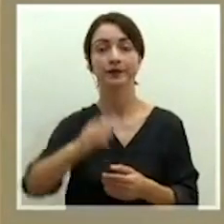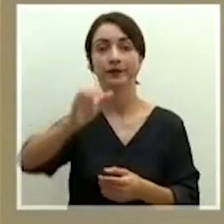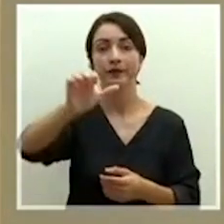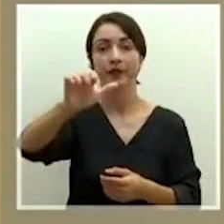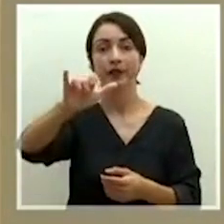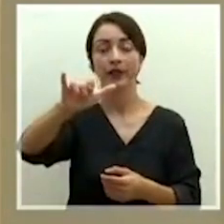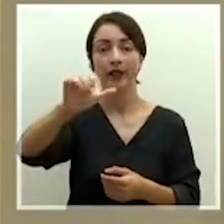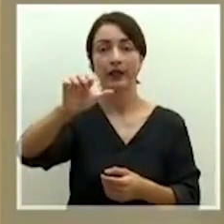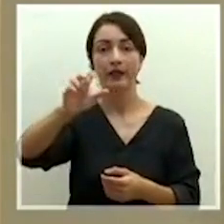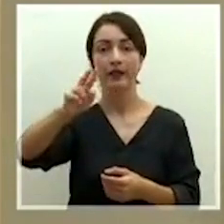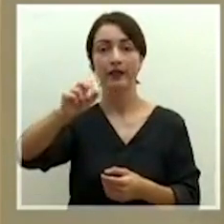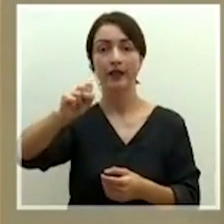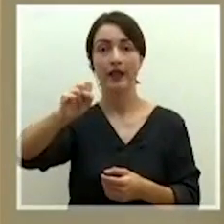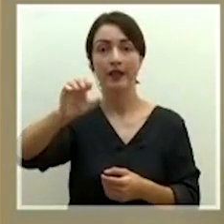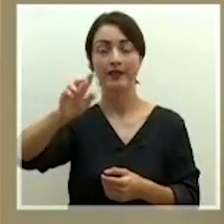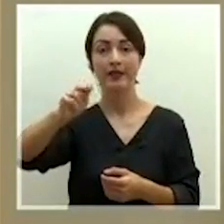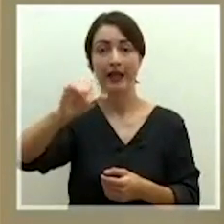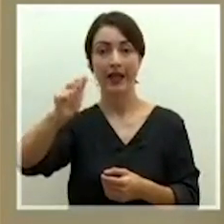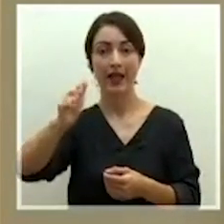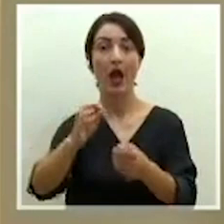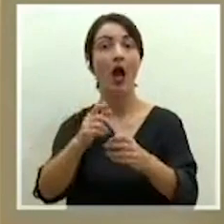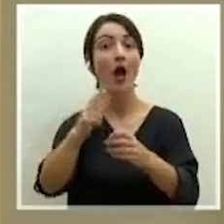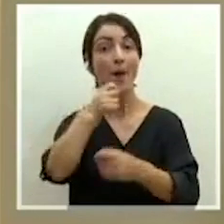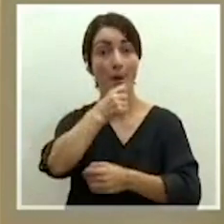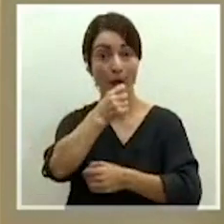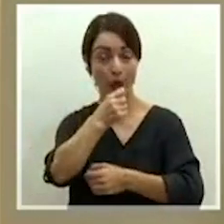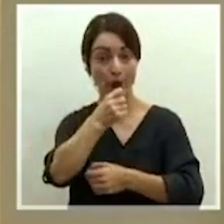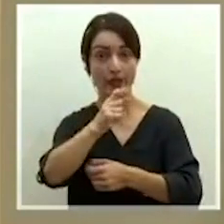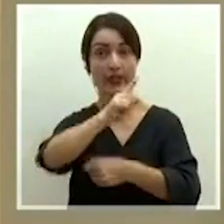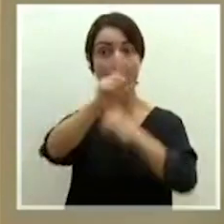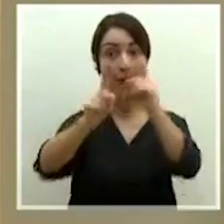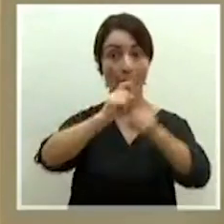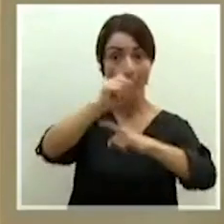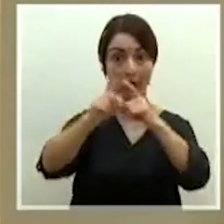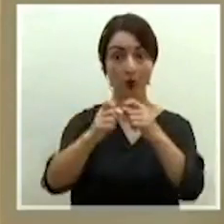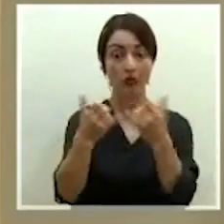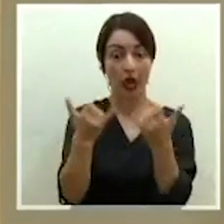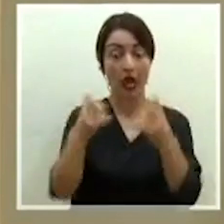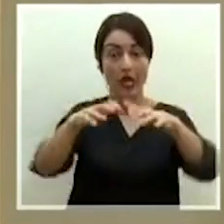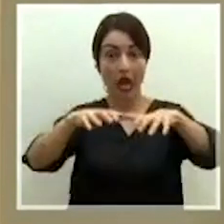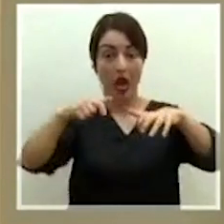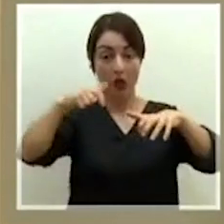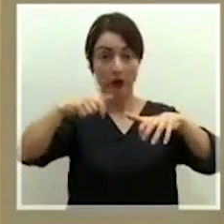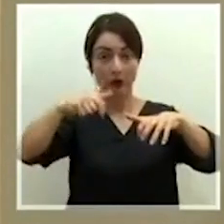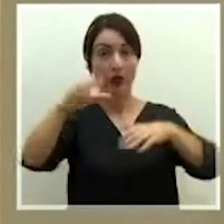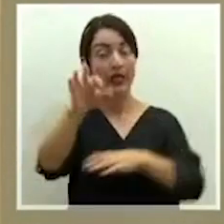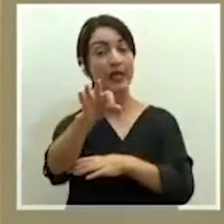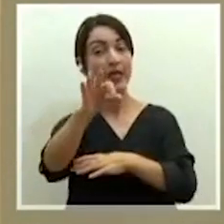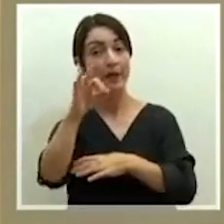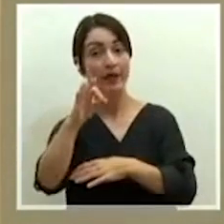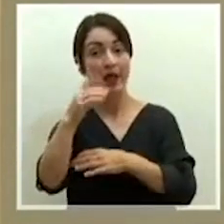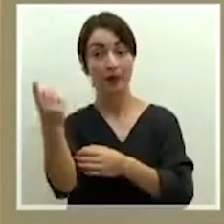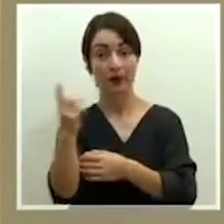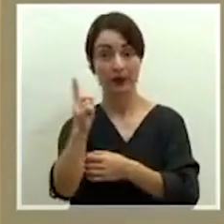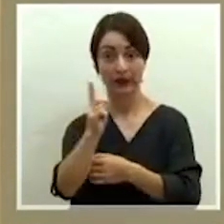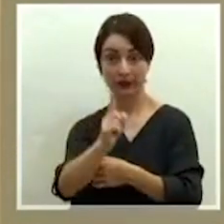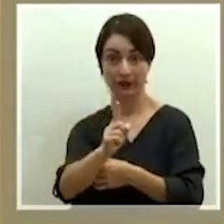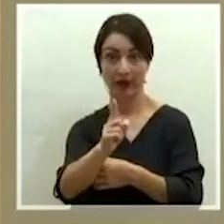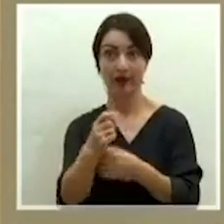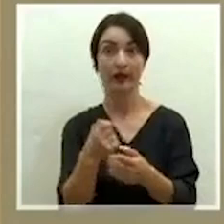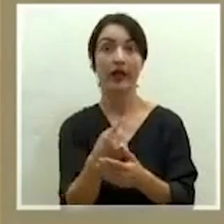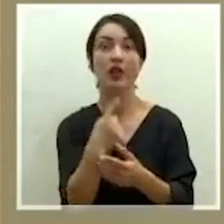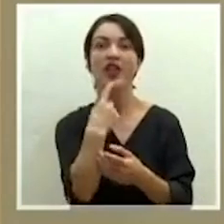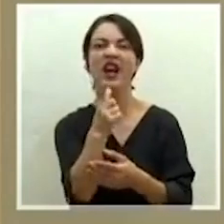Alvarado, la colega de Telenoticias, quien va a realizar consultas de manera presencial, así que la invitamos a pasar al micrófono e indicarnos a